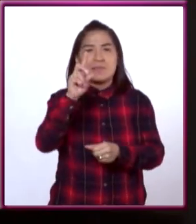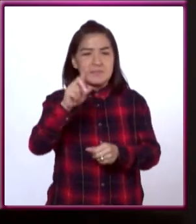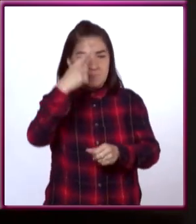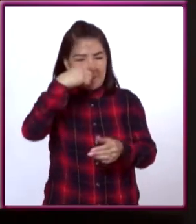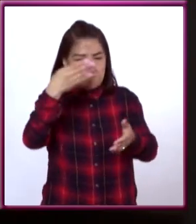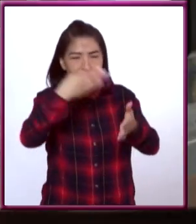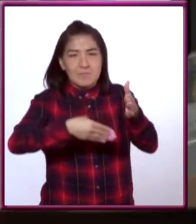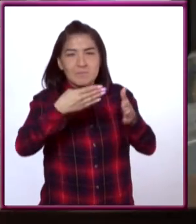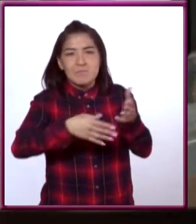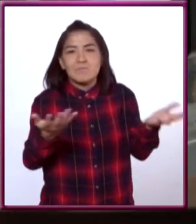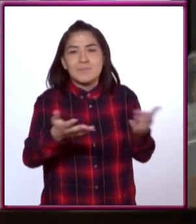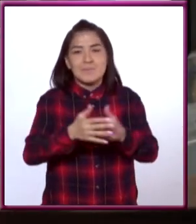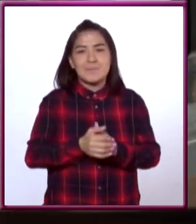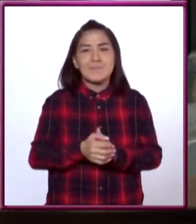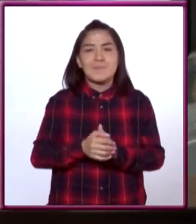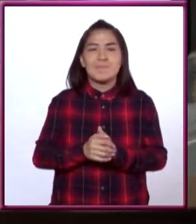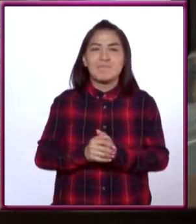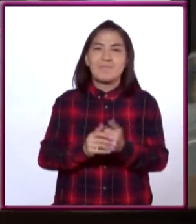pieza mecánica?